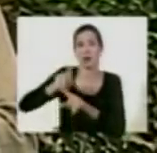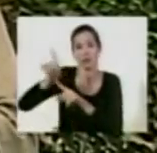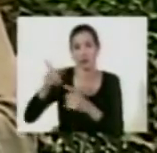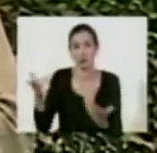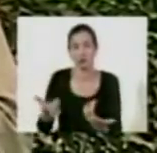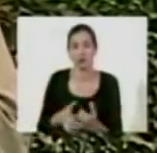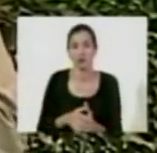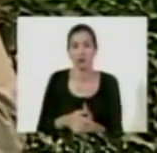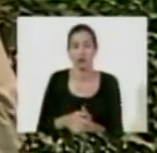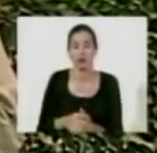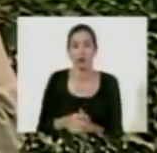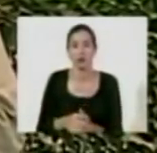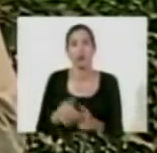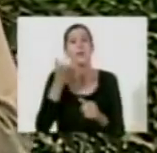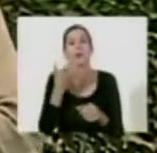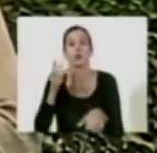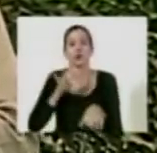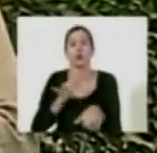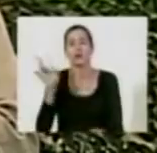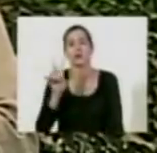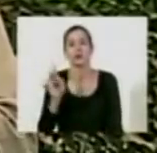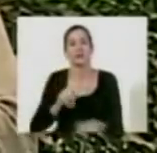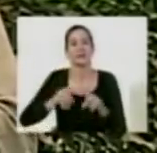por distintas modalidades de agresión,